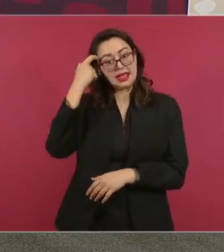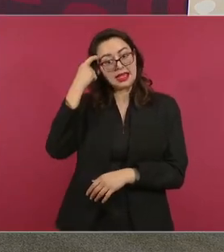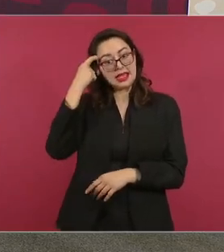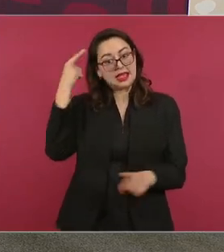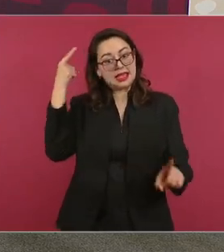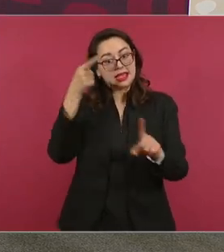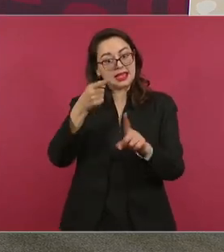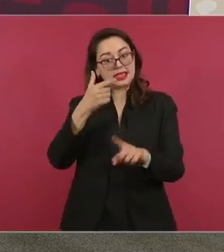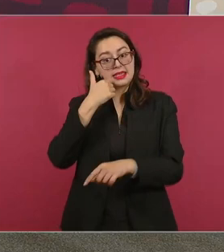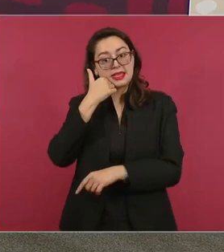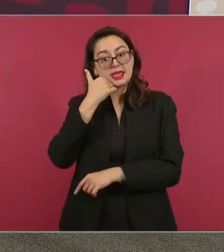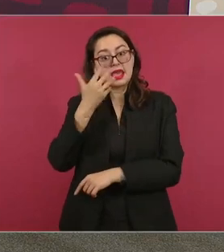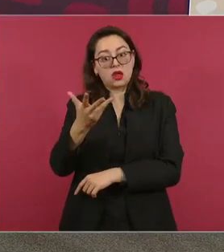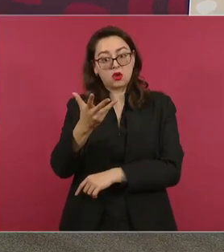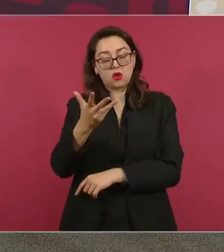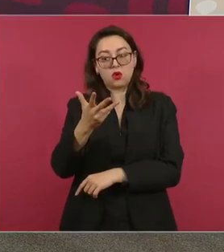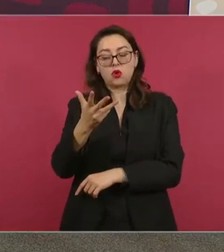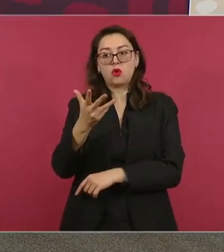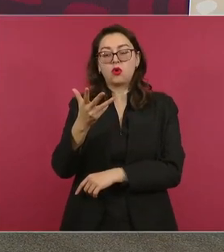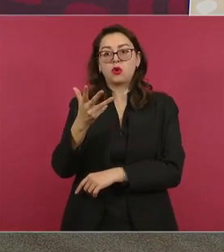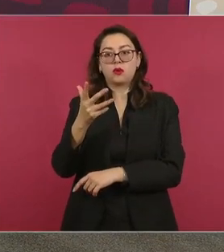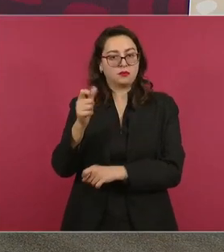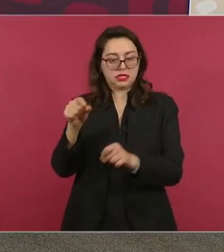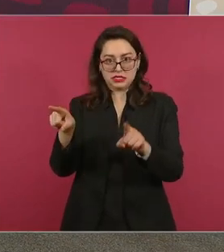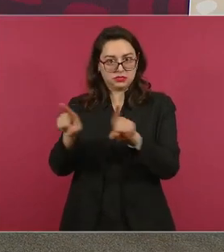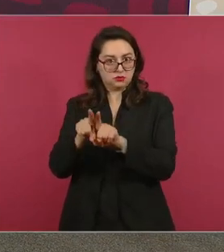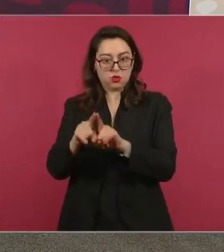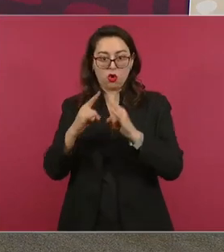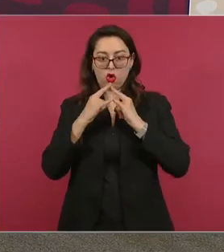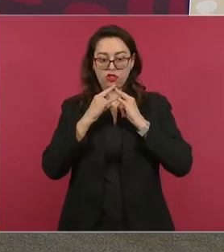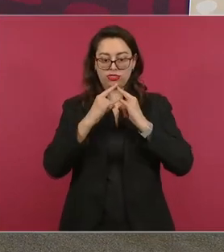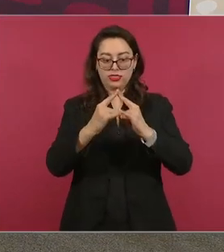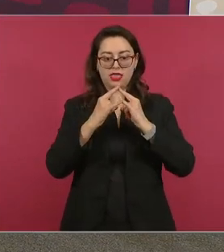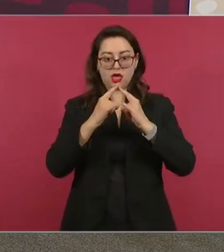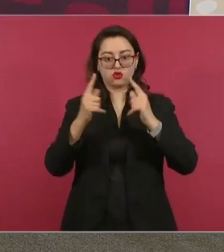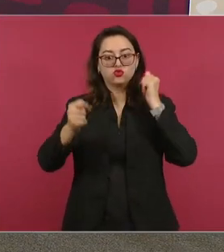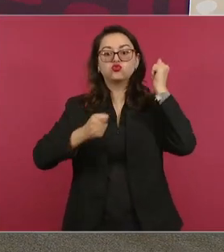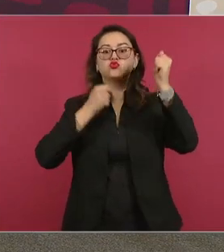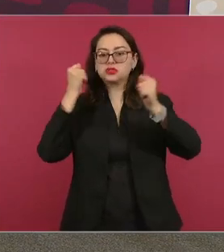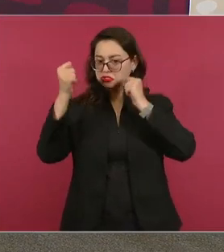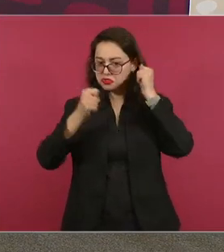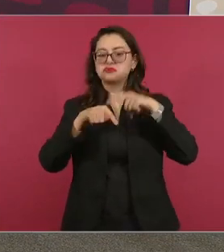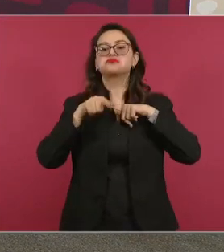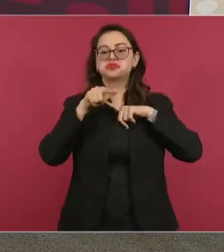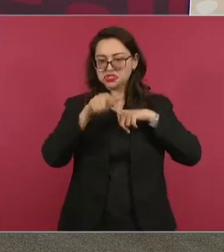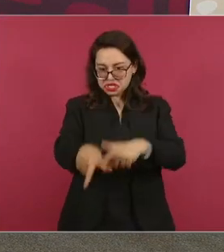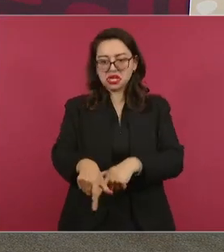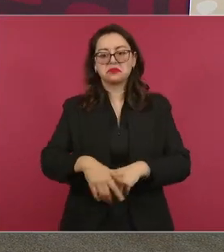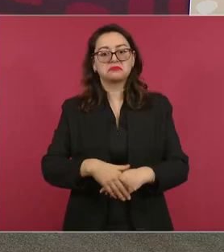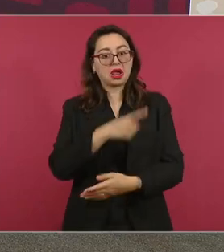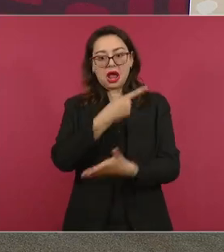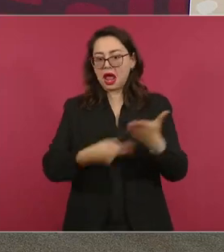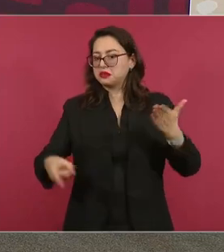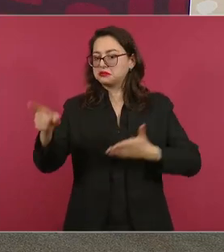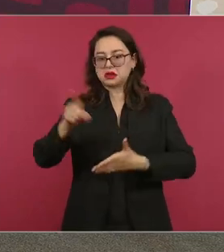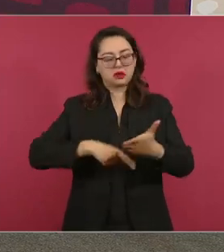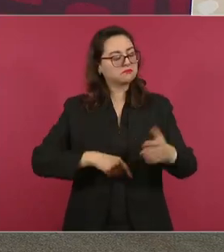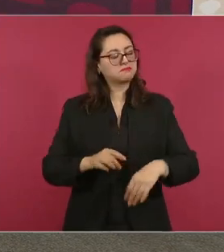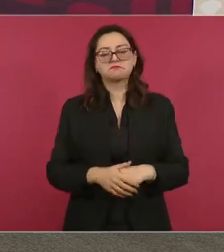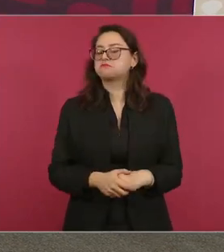el tianguis turístico, o sea, decidimos no suspenderlo y que se lleve a cabo